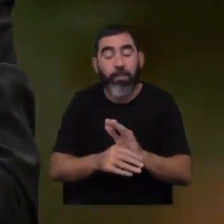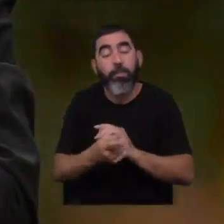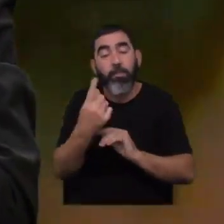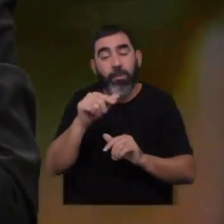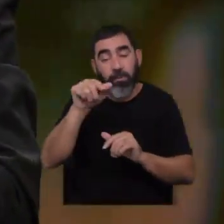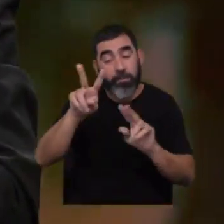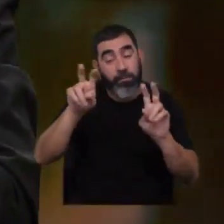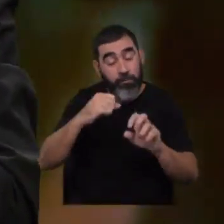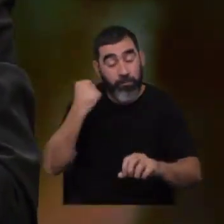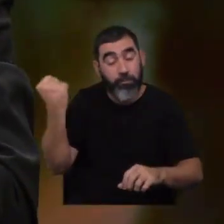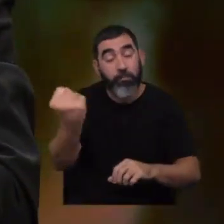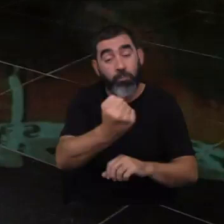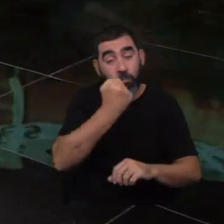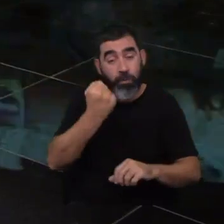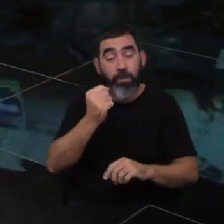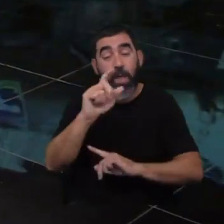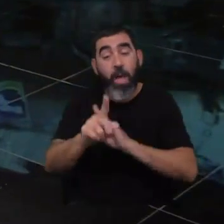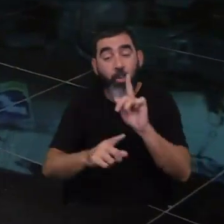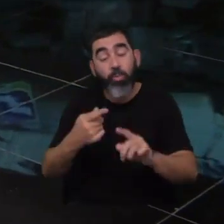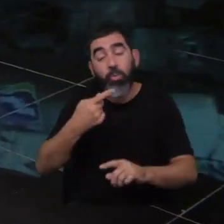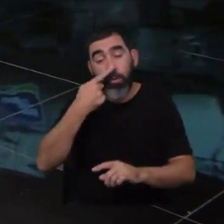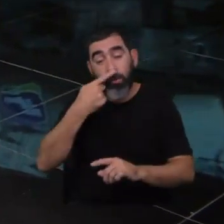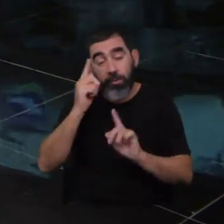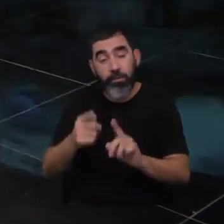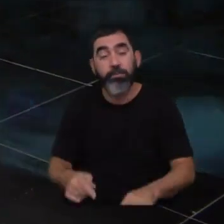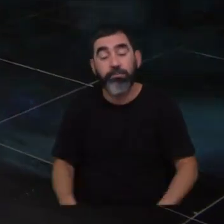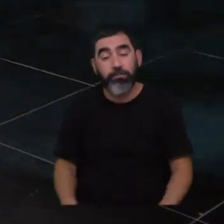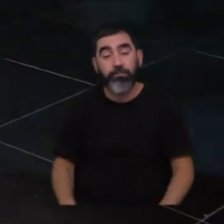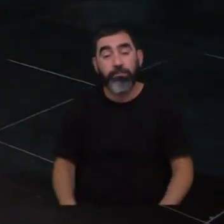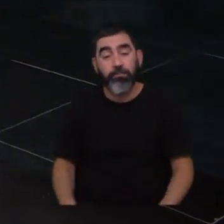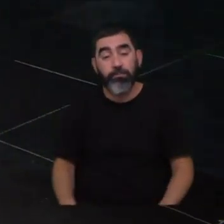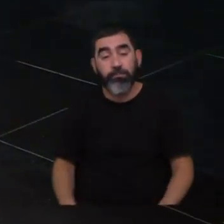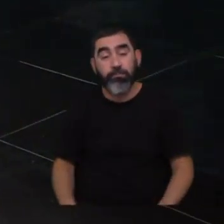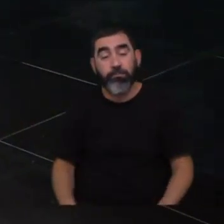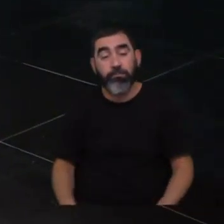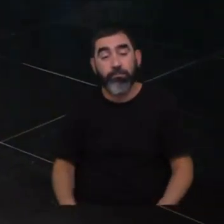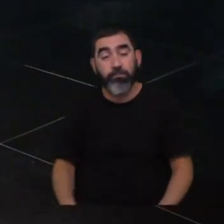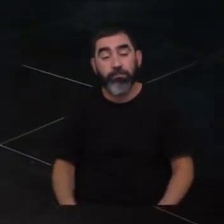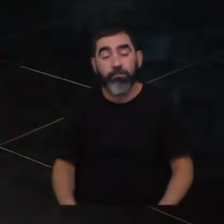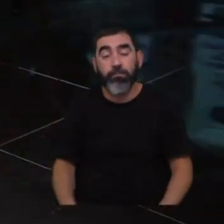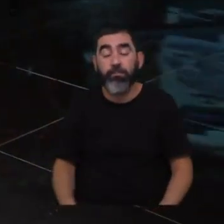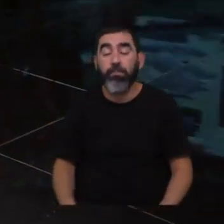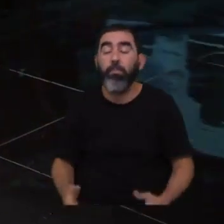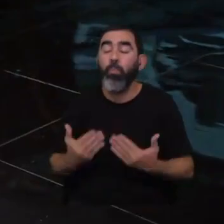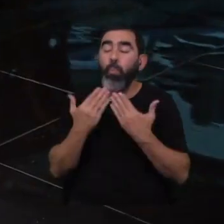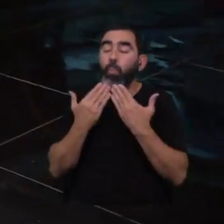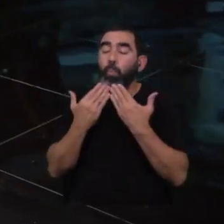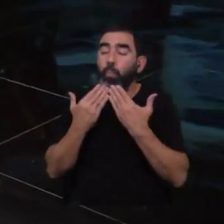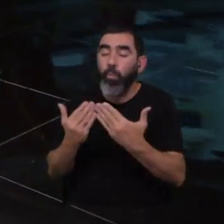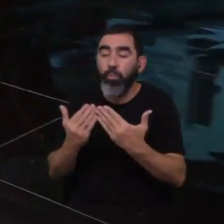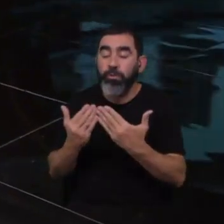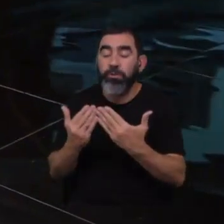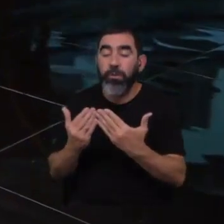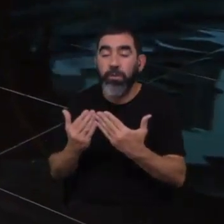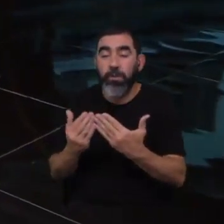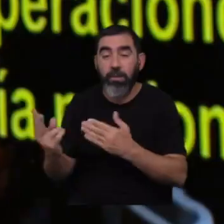esto es uno de los puntos que por lo menos a algunos de nosotros nos interesa más. Se nos va una parte del destino país. Sin duda. Guillermo Pons, secretario de la Cámara de